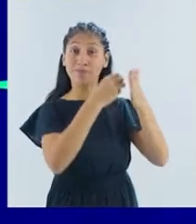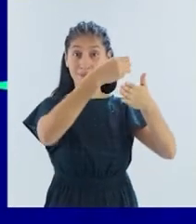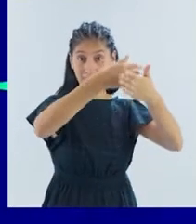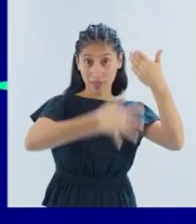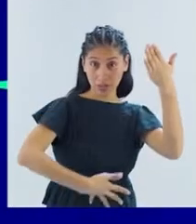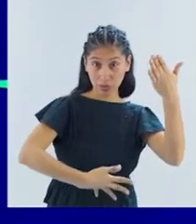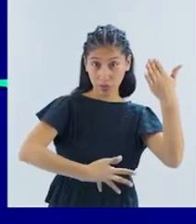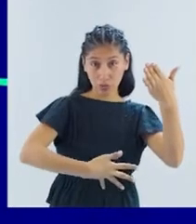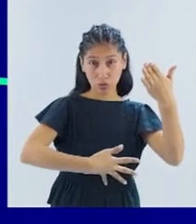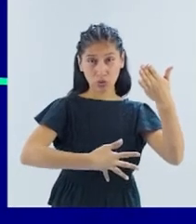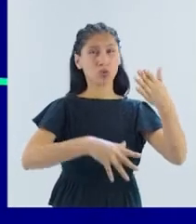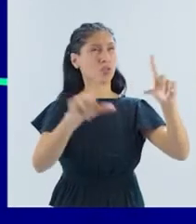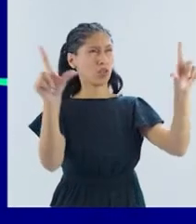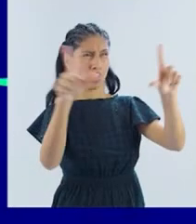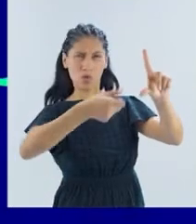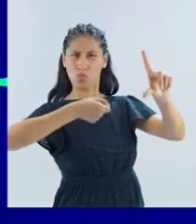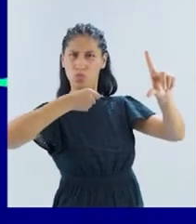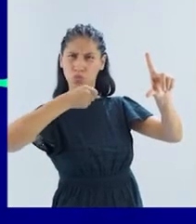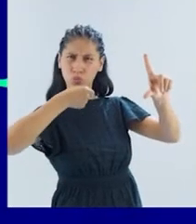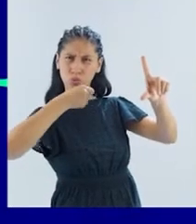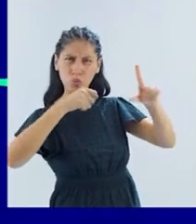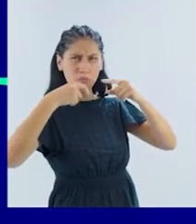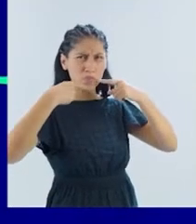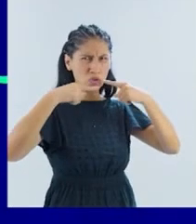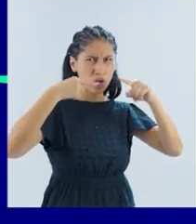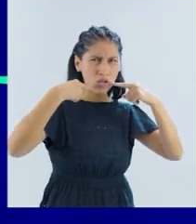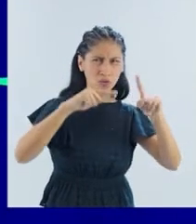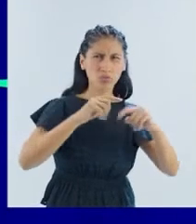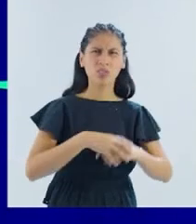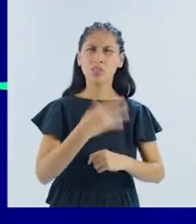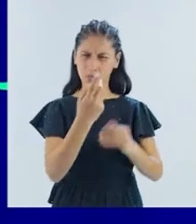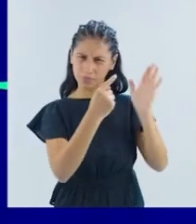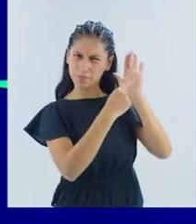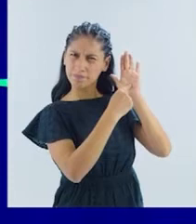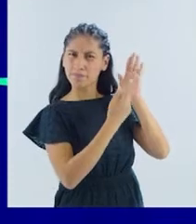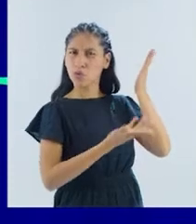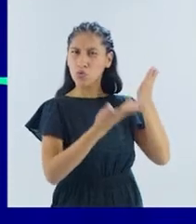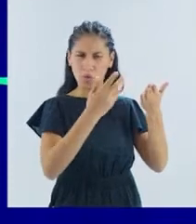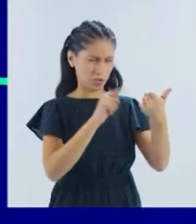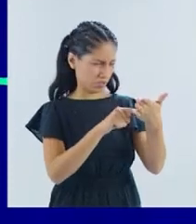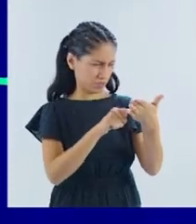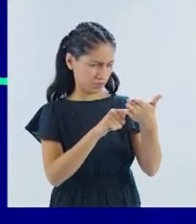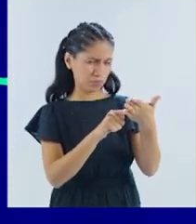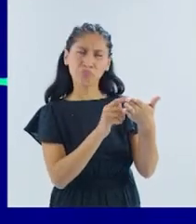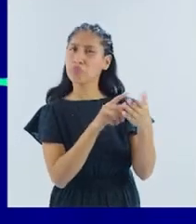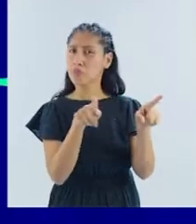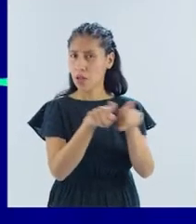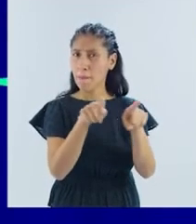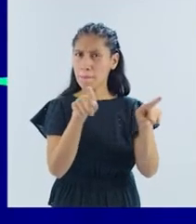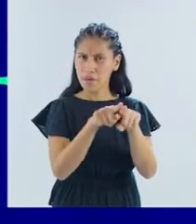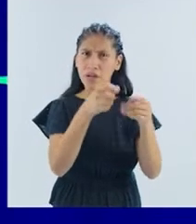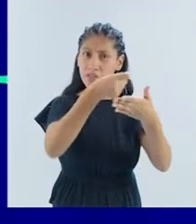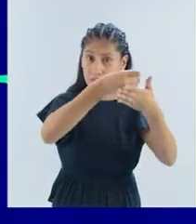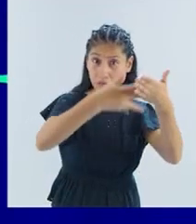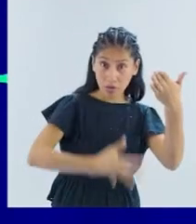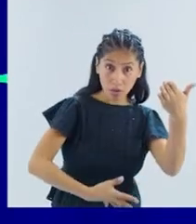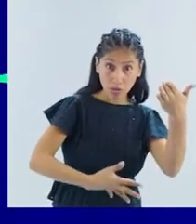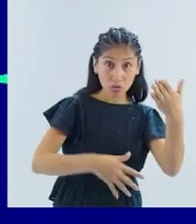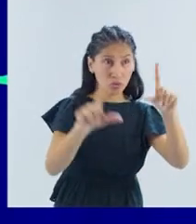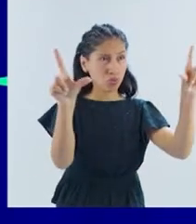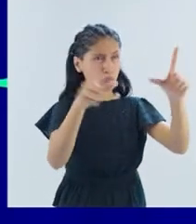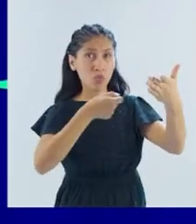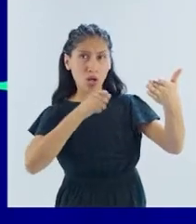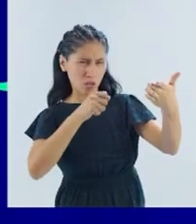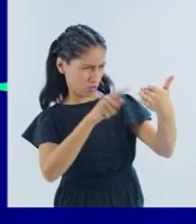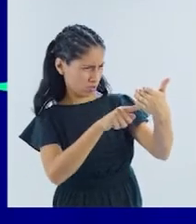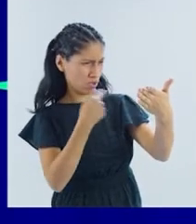Textos periodísticos. En los textos periodísticos argumentativos, la finalidad es la misma, persuadir al lector para que comparta